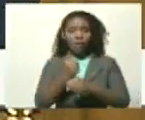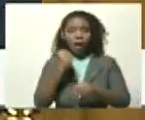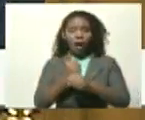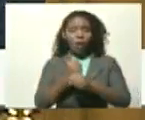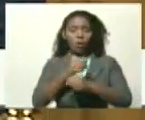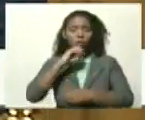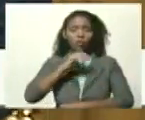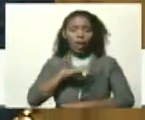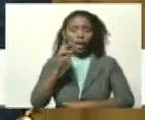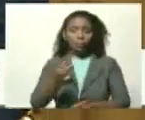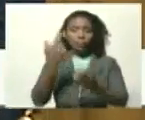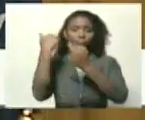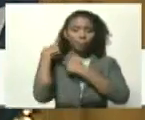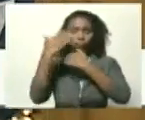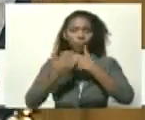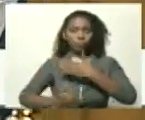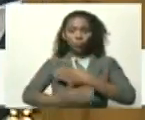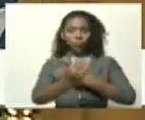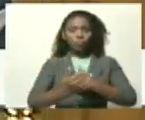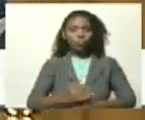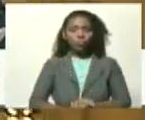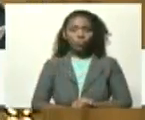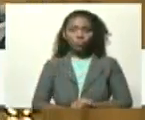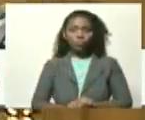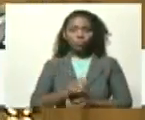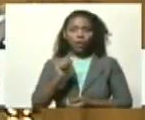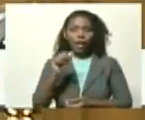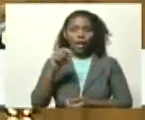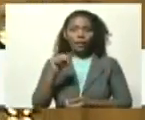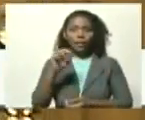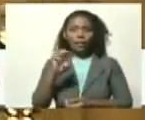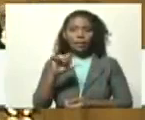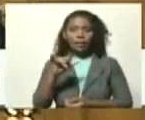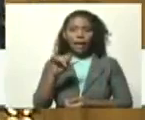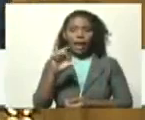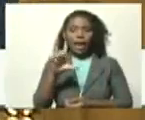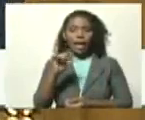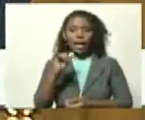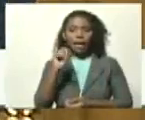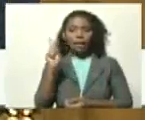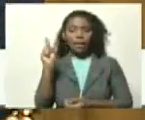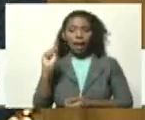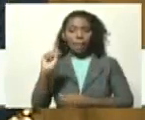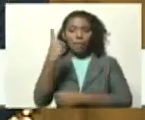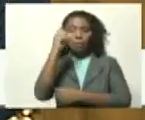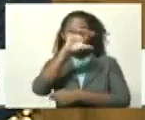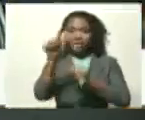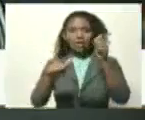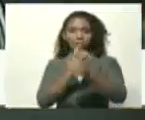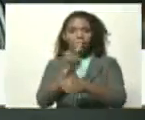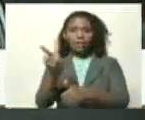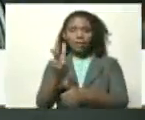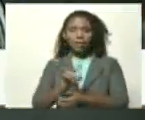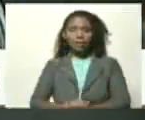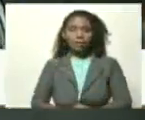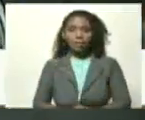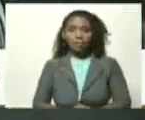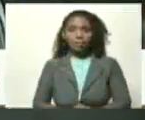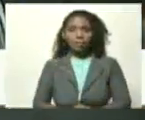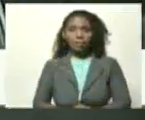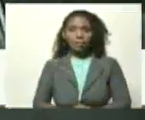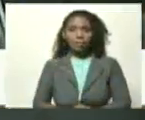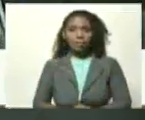histórico que les corresponde llevar adelante. Angelita Tamayo, para que sea la primera vicepresidenta.